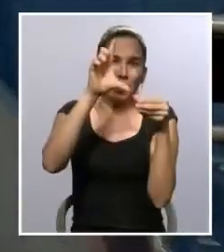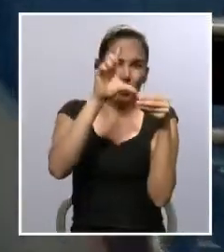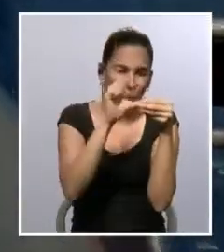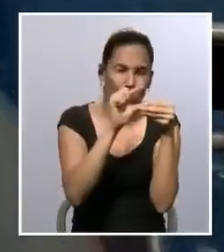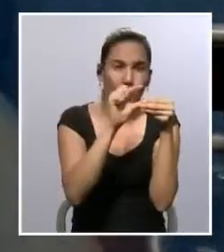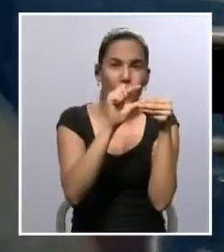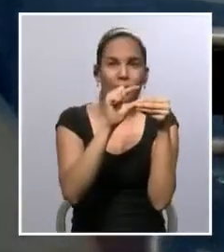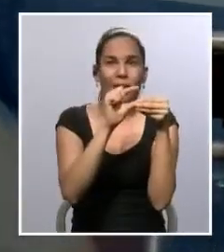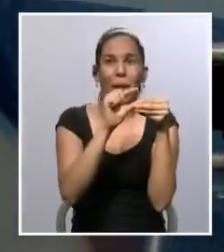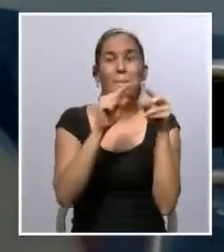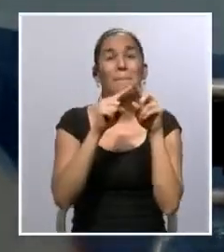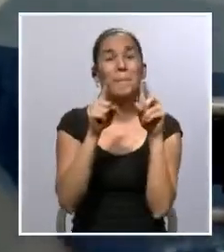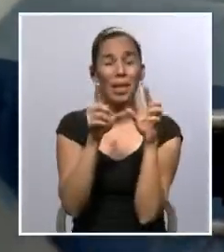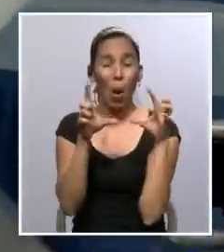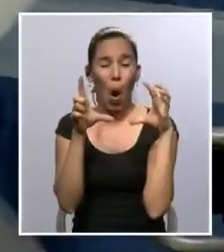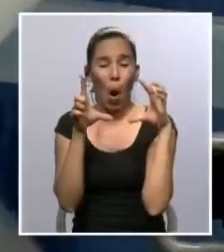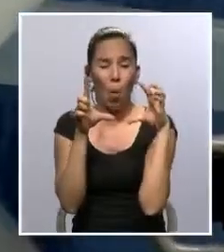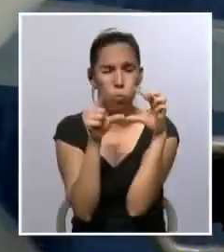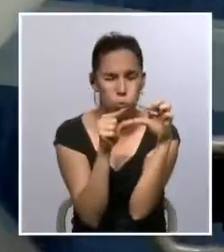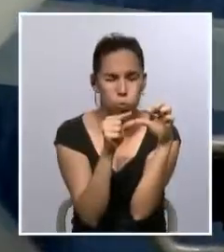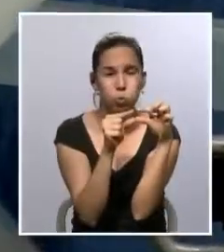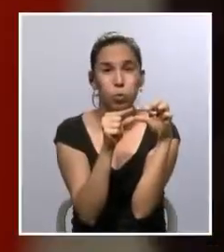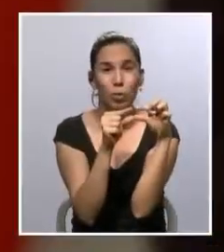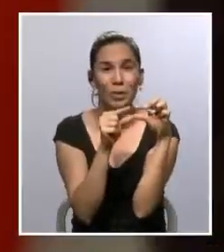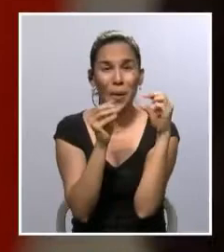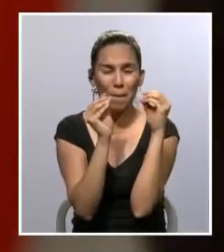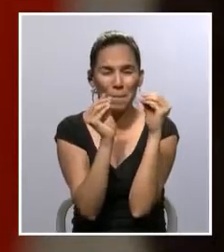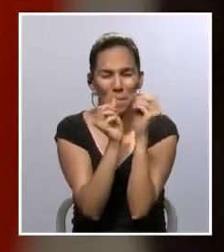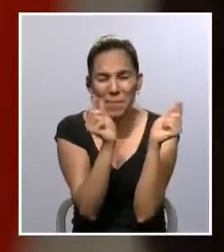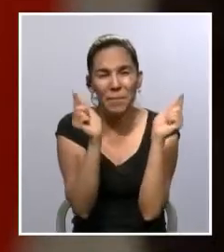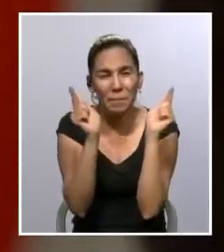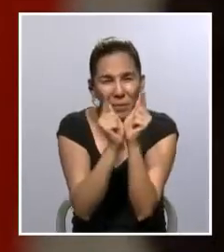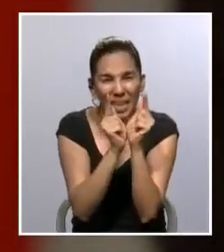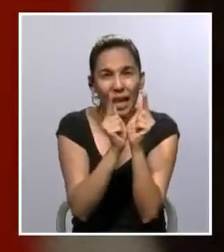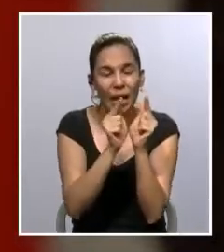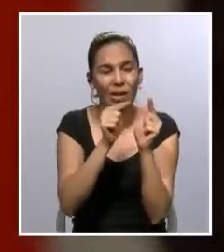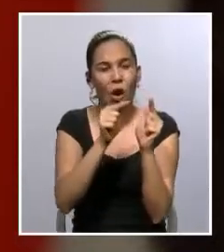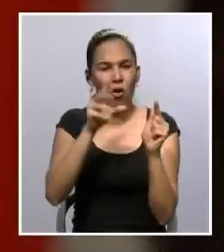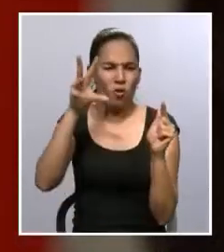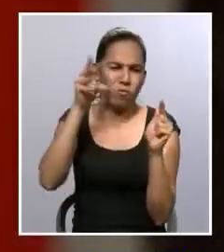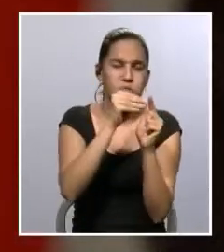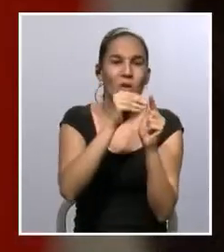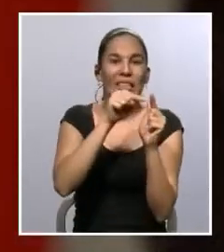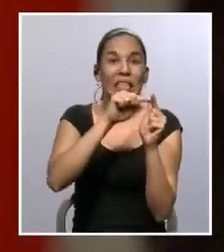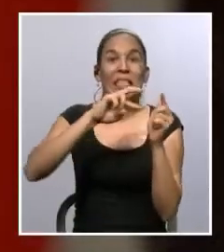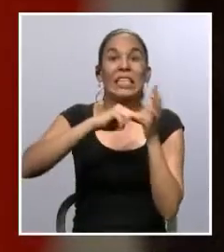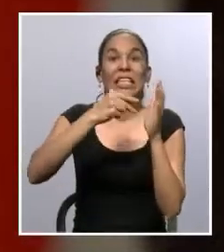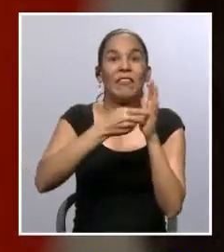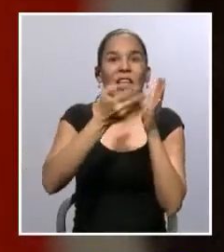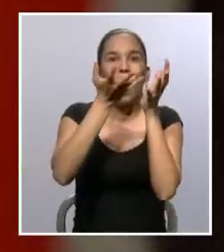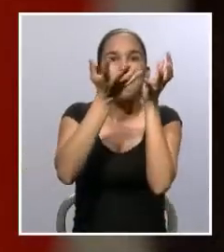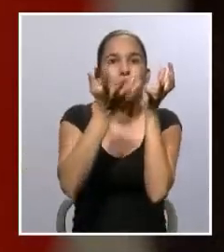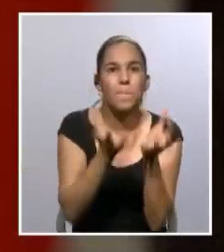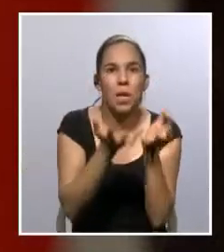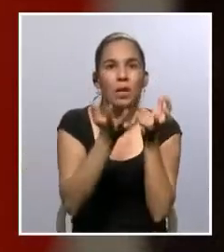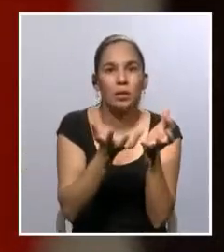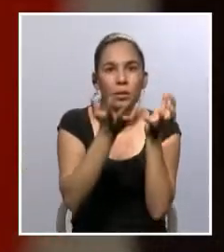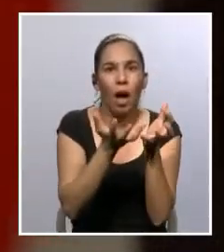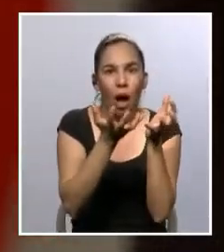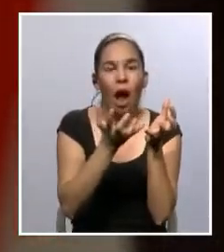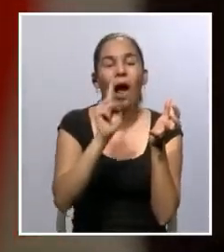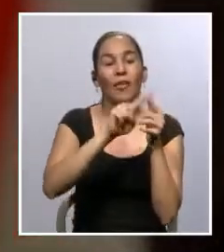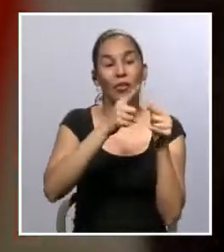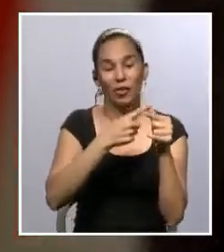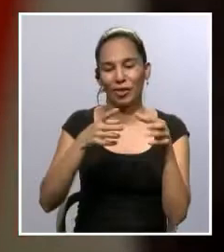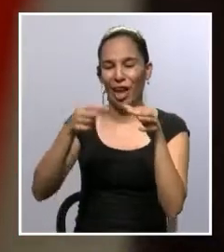respiramos, pero como está en un... área en un volumen muy pequeño, entonces la densidad es muy alta y por eso se hunde. Claro. Tiene que ver con